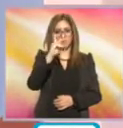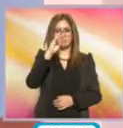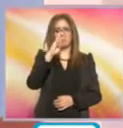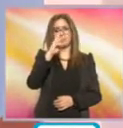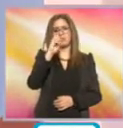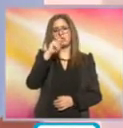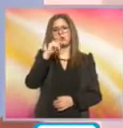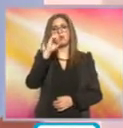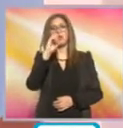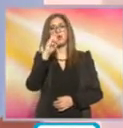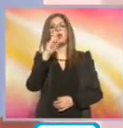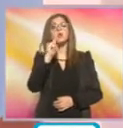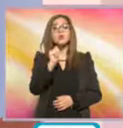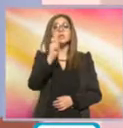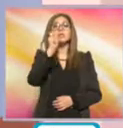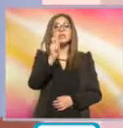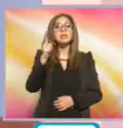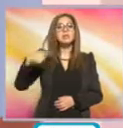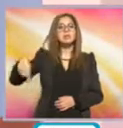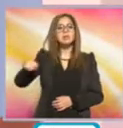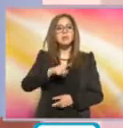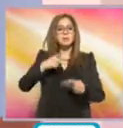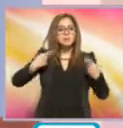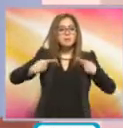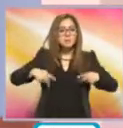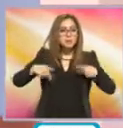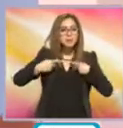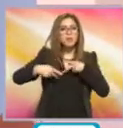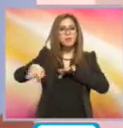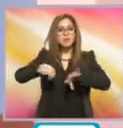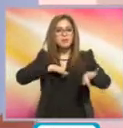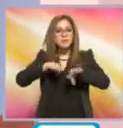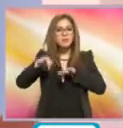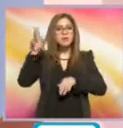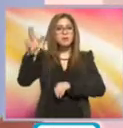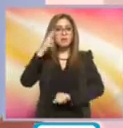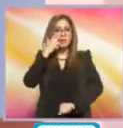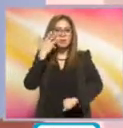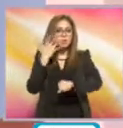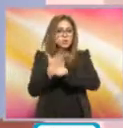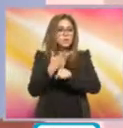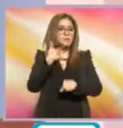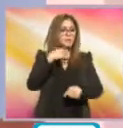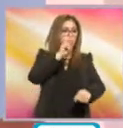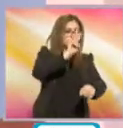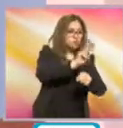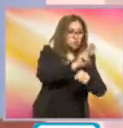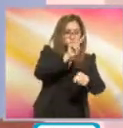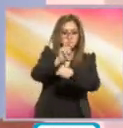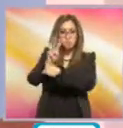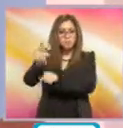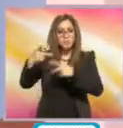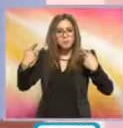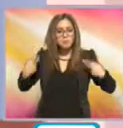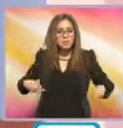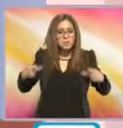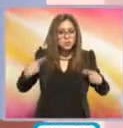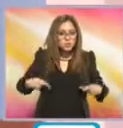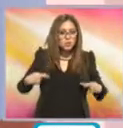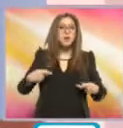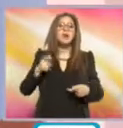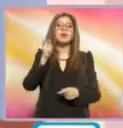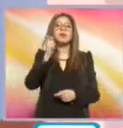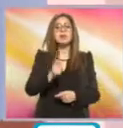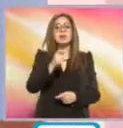los profesionistas que son como los encargados o responsables del bienestar de otras personas. Digamos, lo que es único